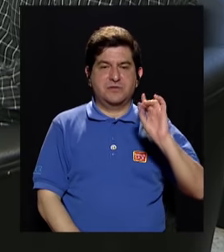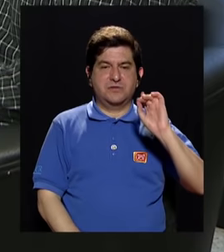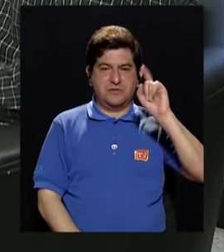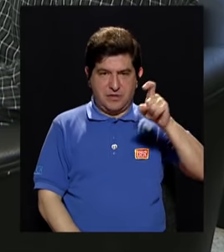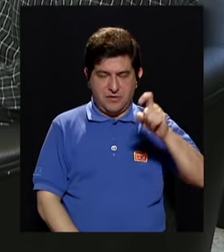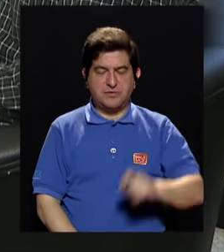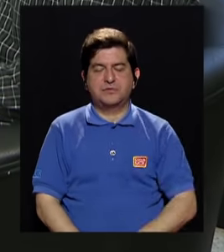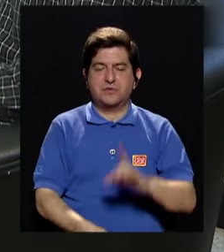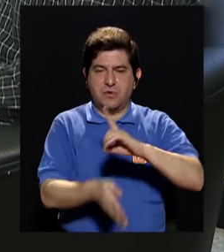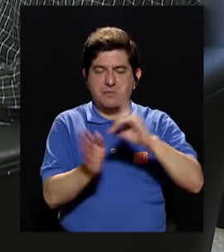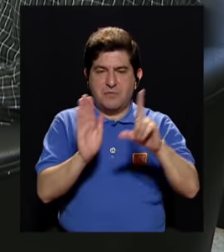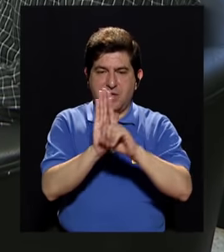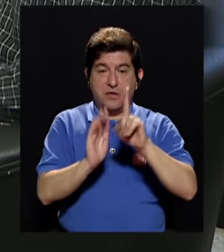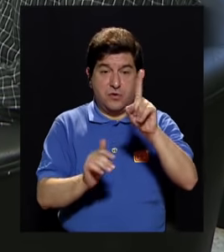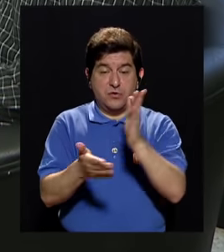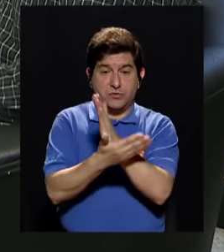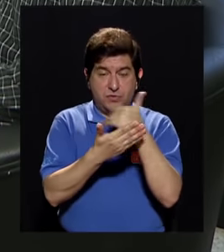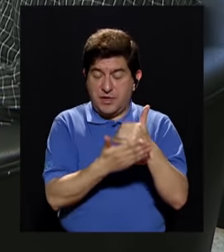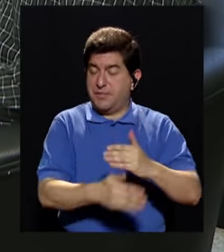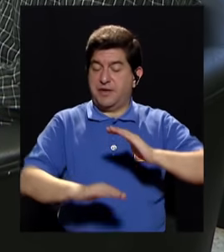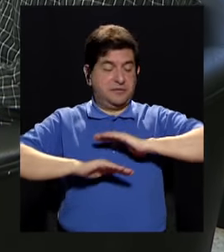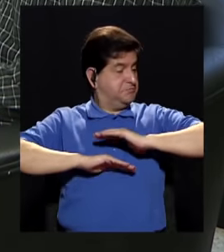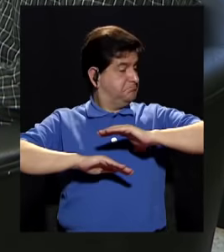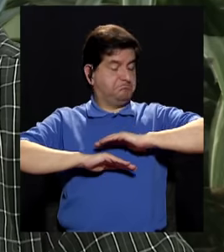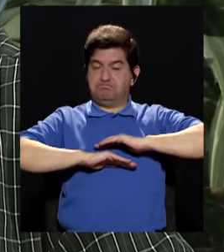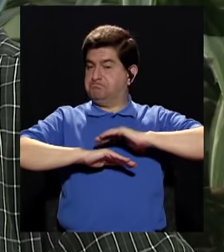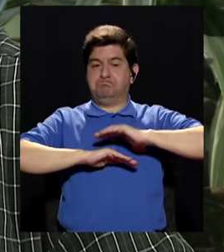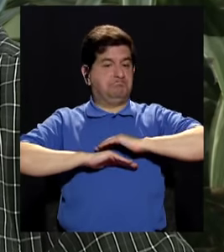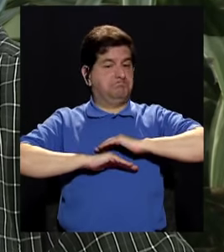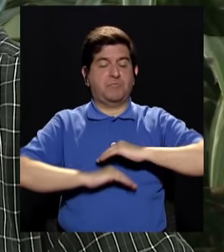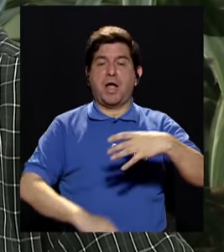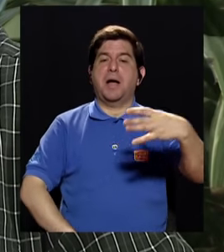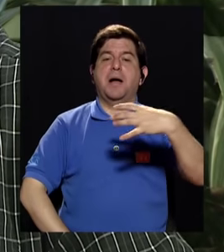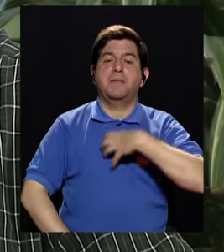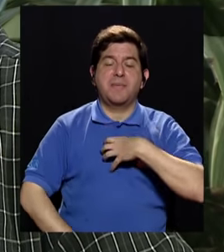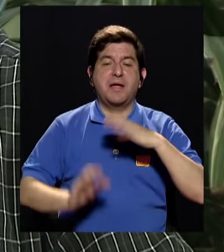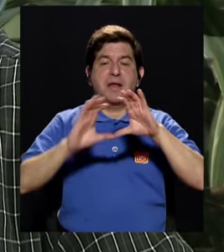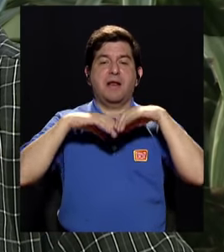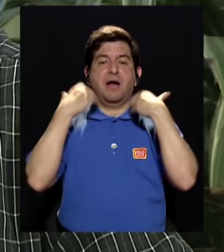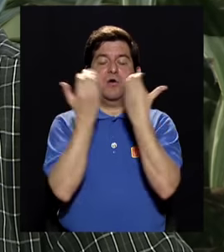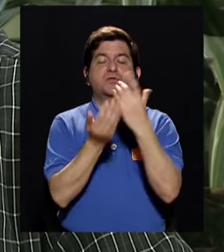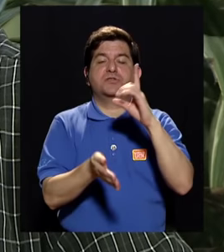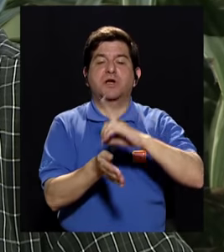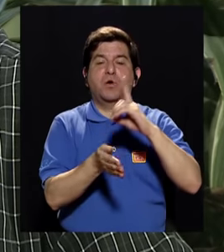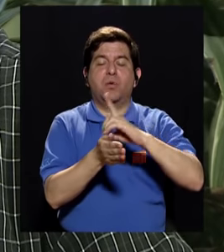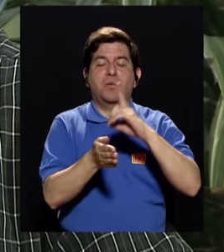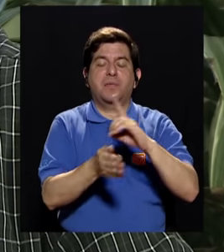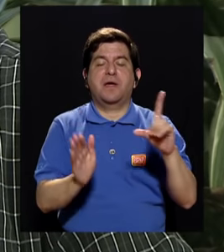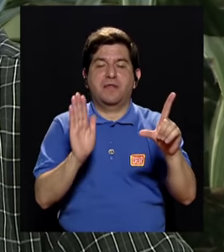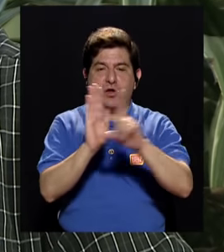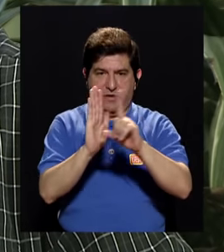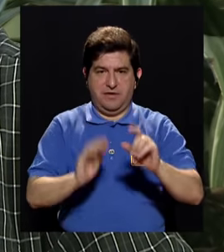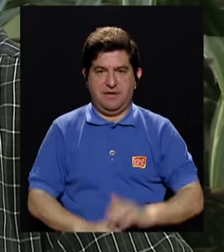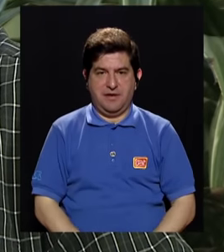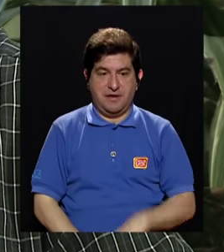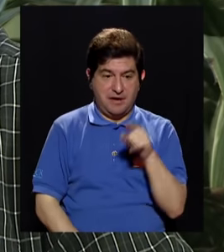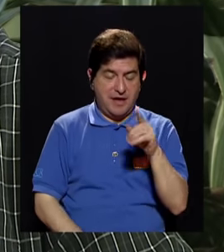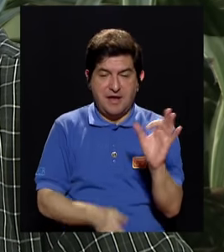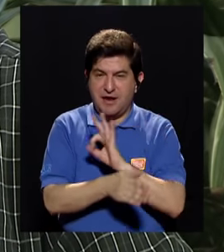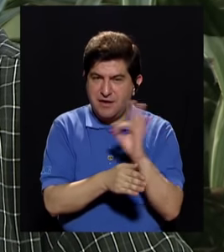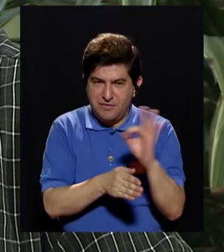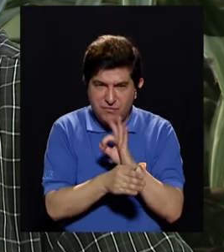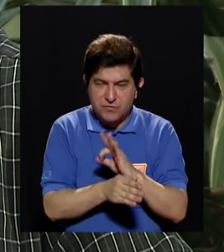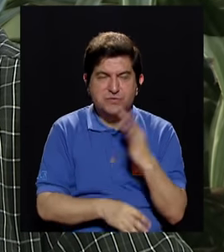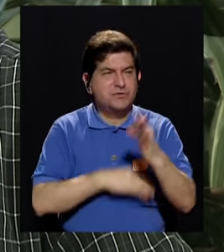legal si alguna de las partes está disconforme entonces lo apela al consejo médico forense el consejo médico forense